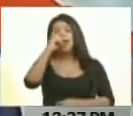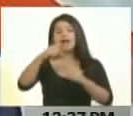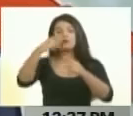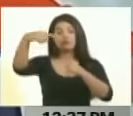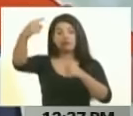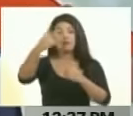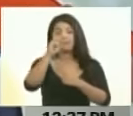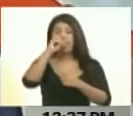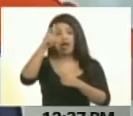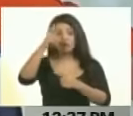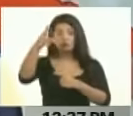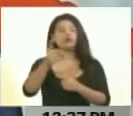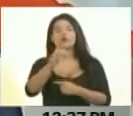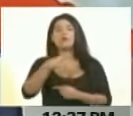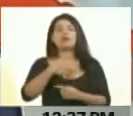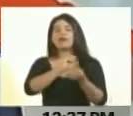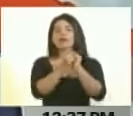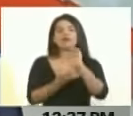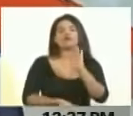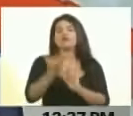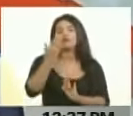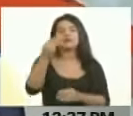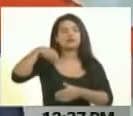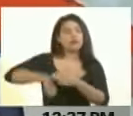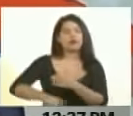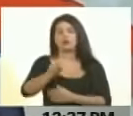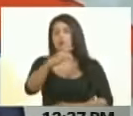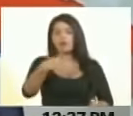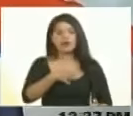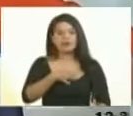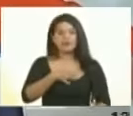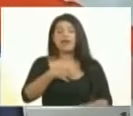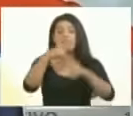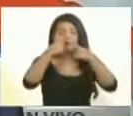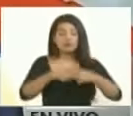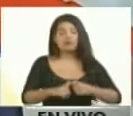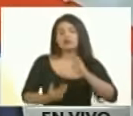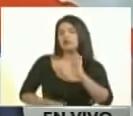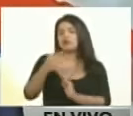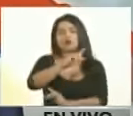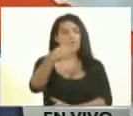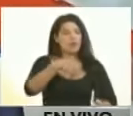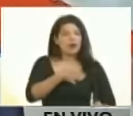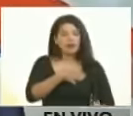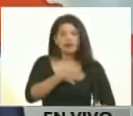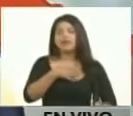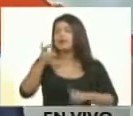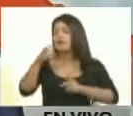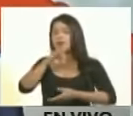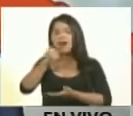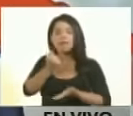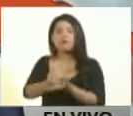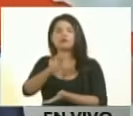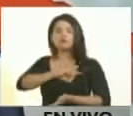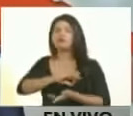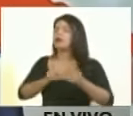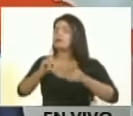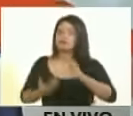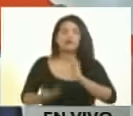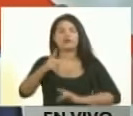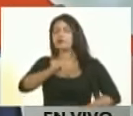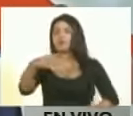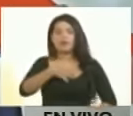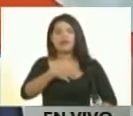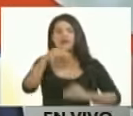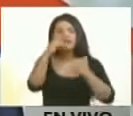remuneración, congelar los salarios durante 20 años, congelar la inversión en salud durante 20